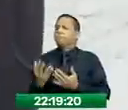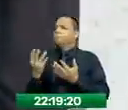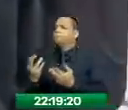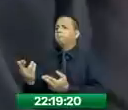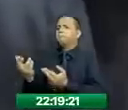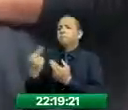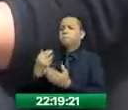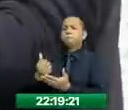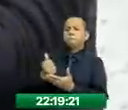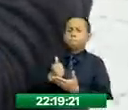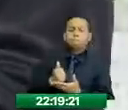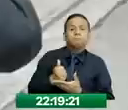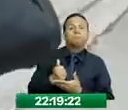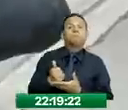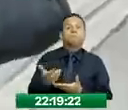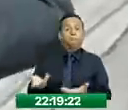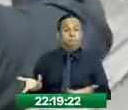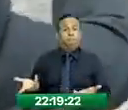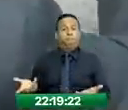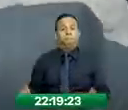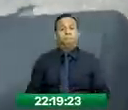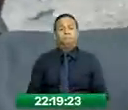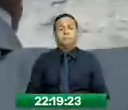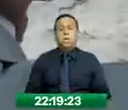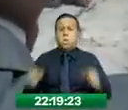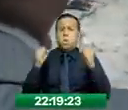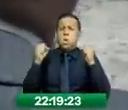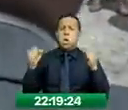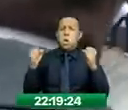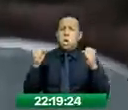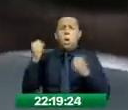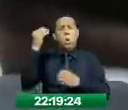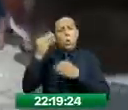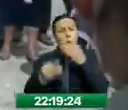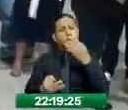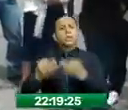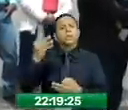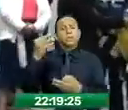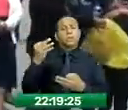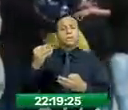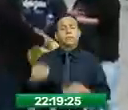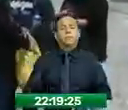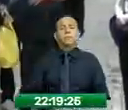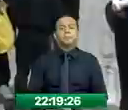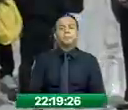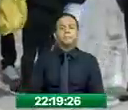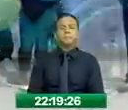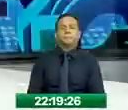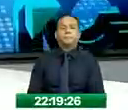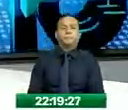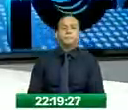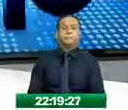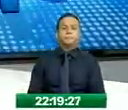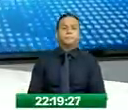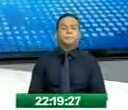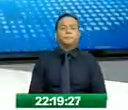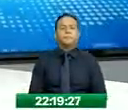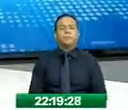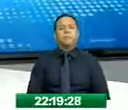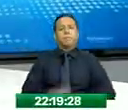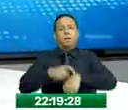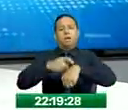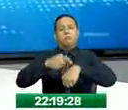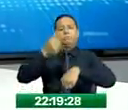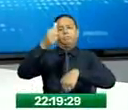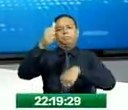y justicia en chimborazo informó darwin altamirano 22